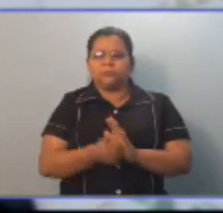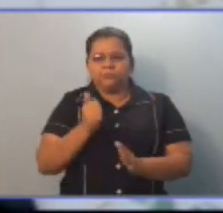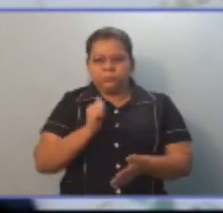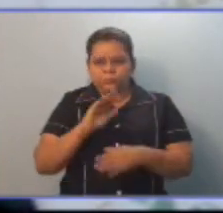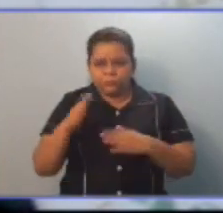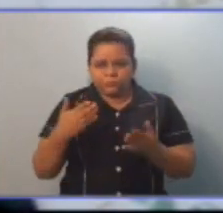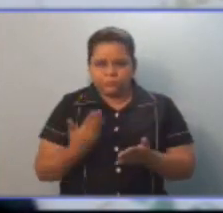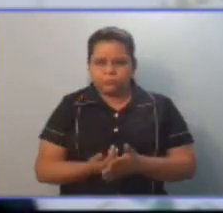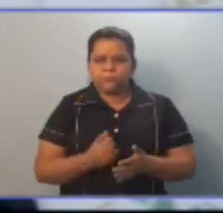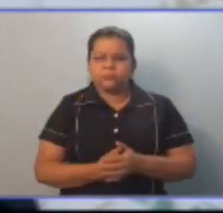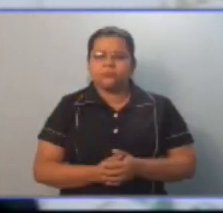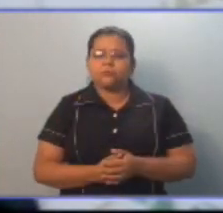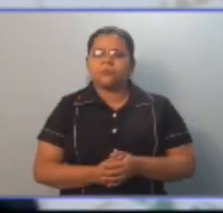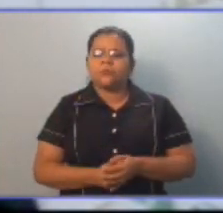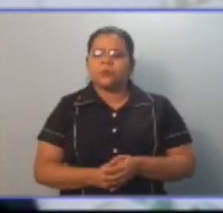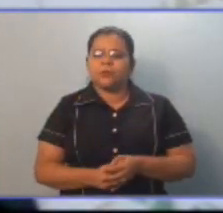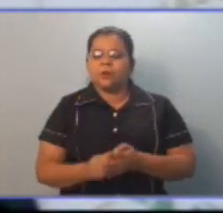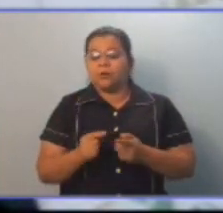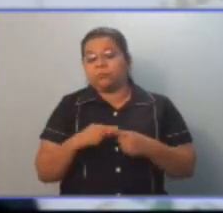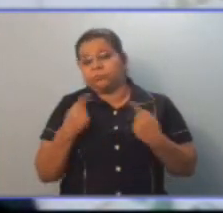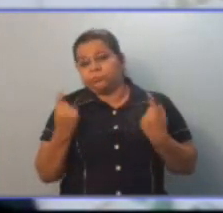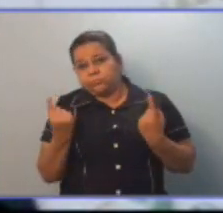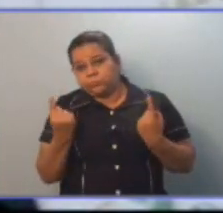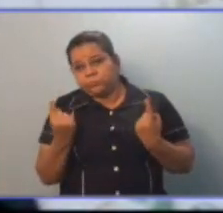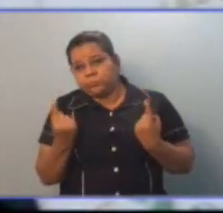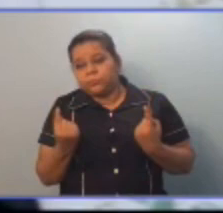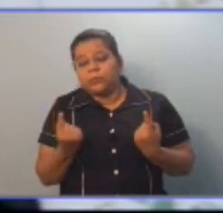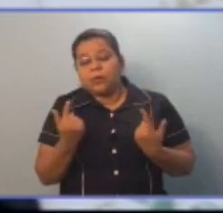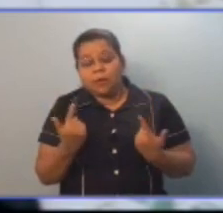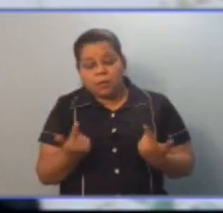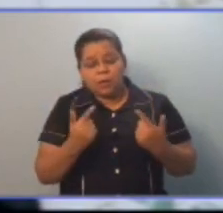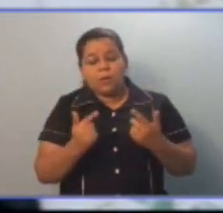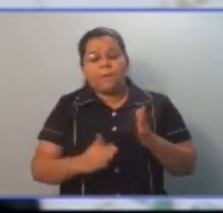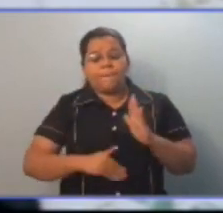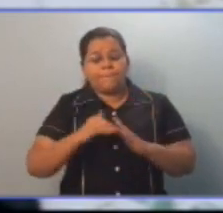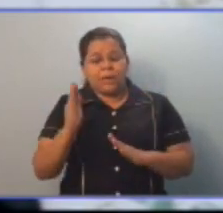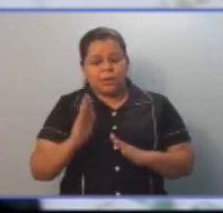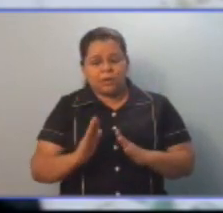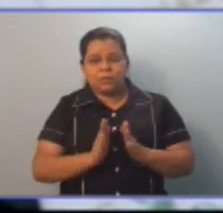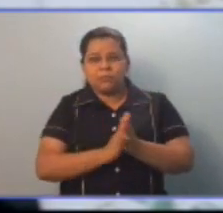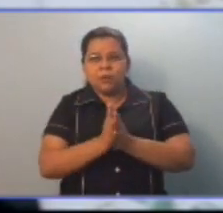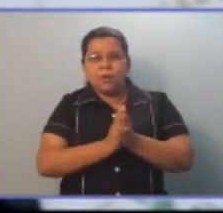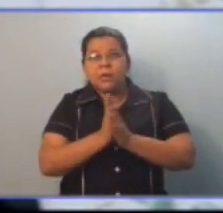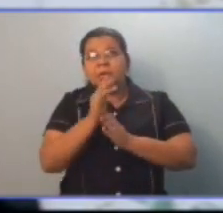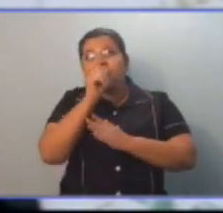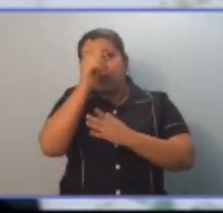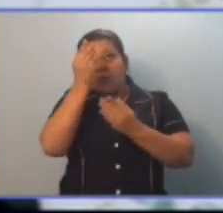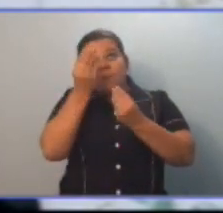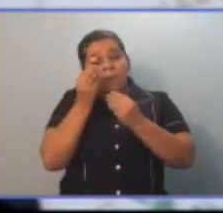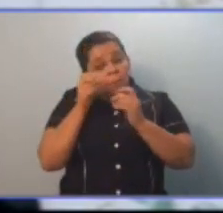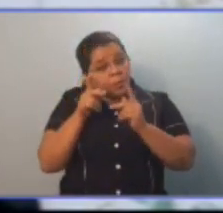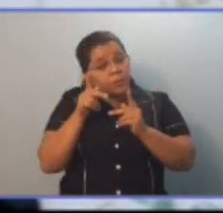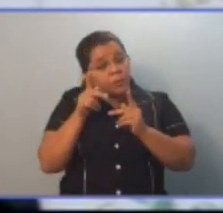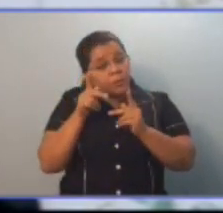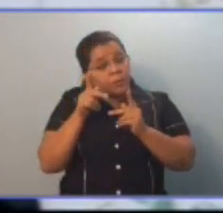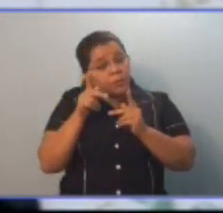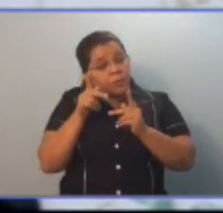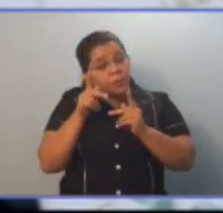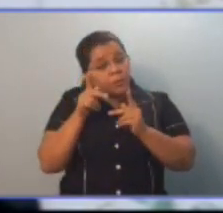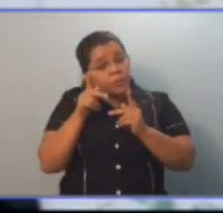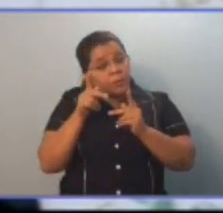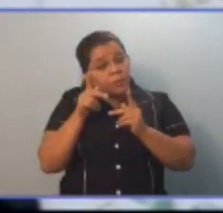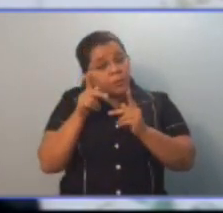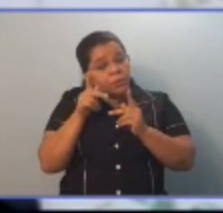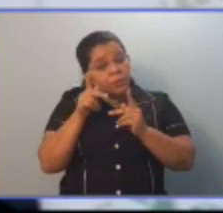los debates se abrieran, porque al contrario, eso enriquece. Yo, si Dios me permitiera estar, considero que hay